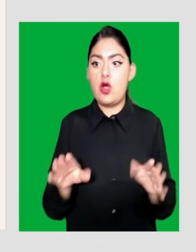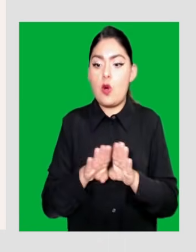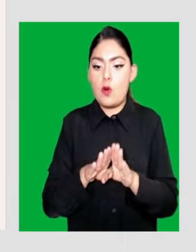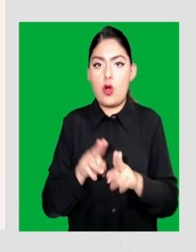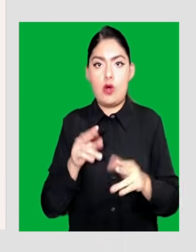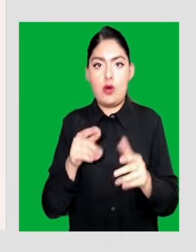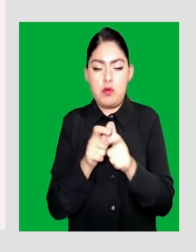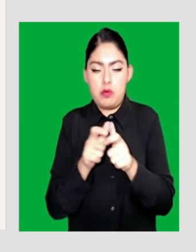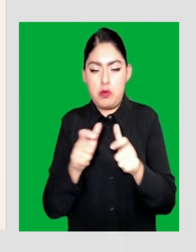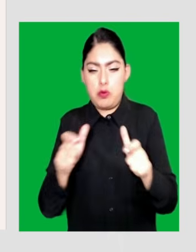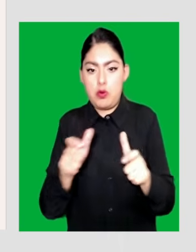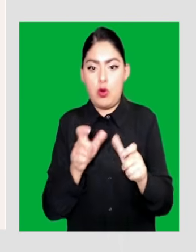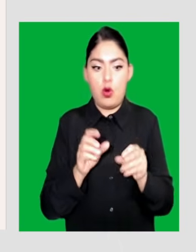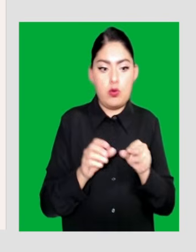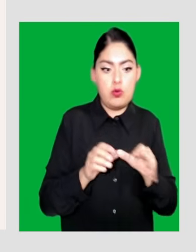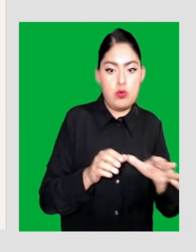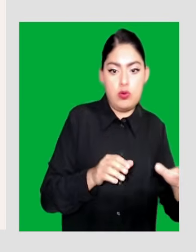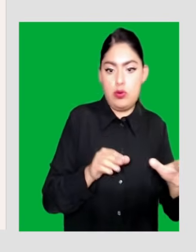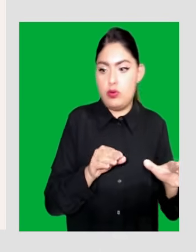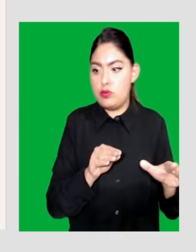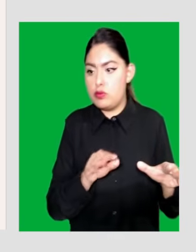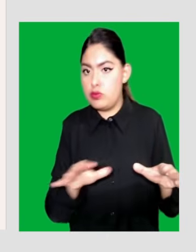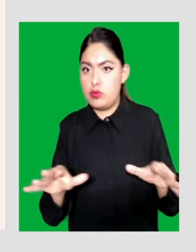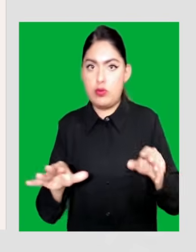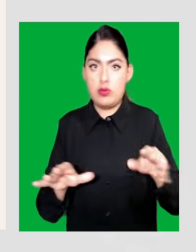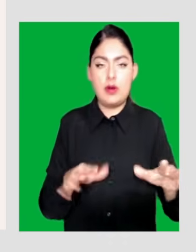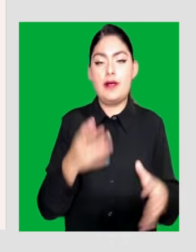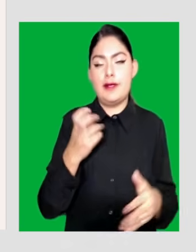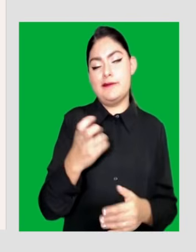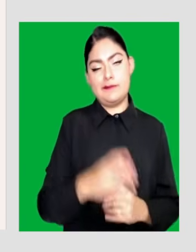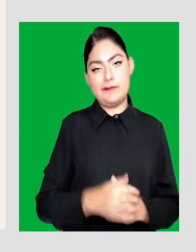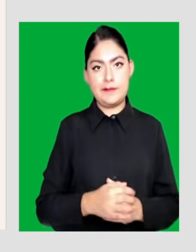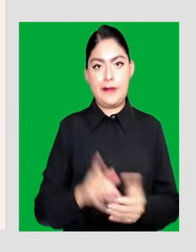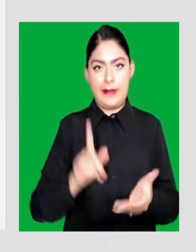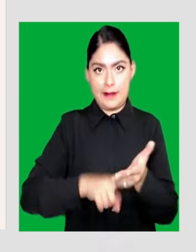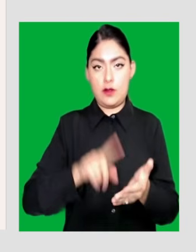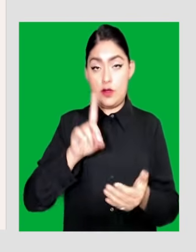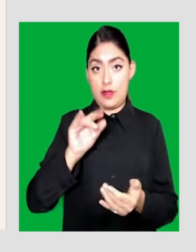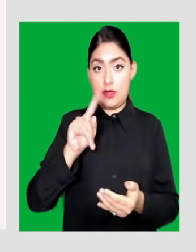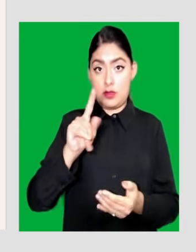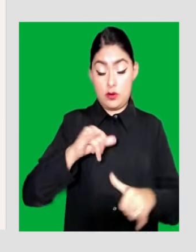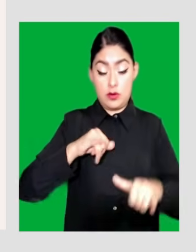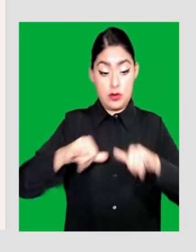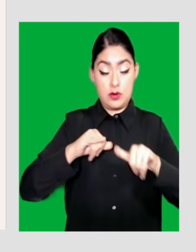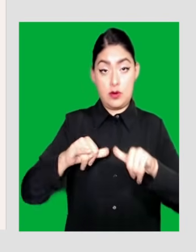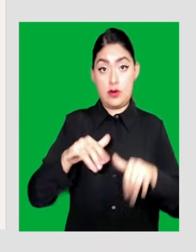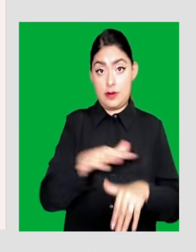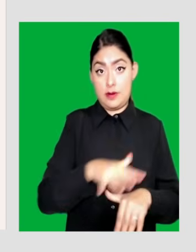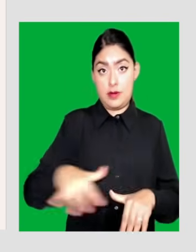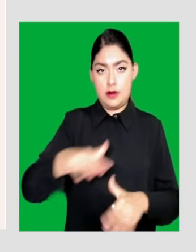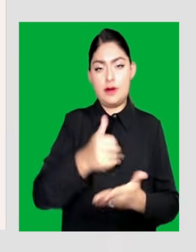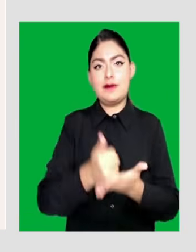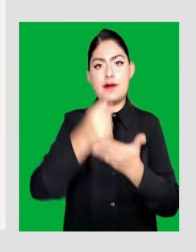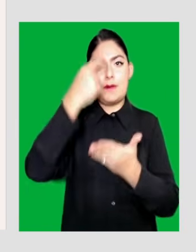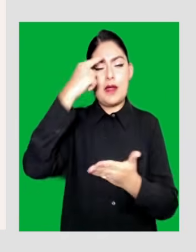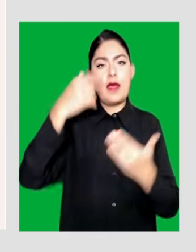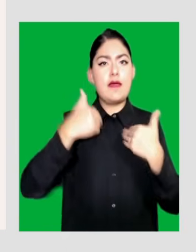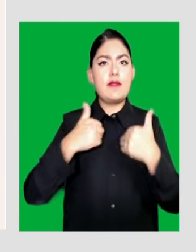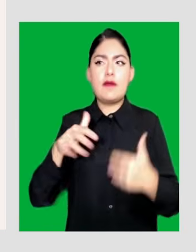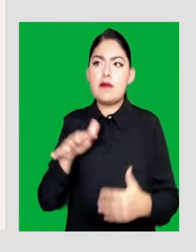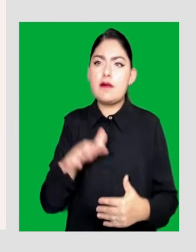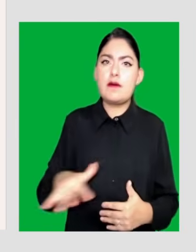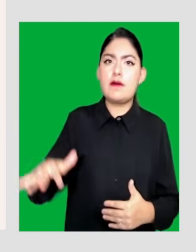en qué fecha ocurrió un evento específico. Los datos geoespaciales pueden incluso ayudarnos a entender fenómenos en constante